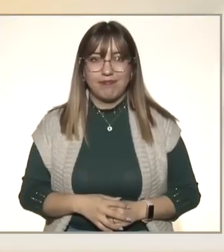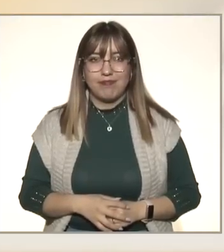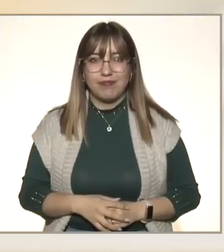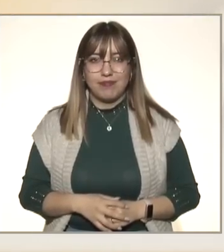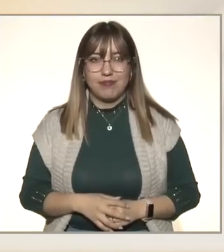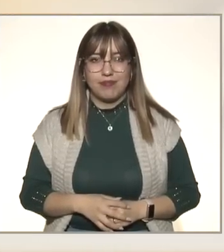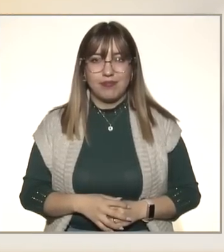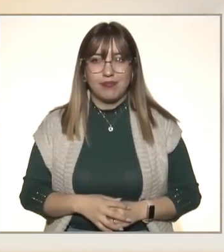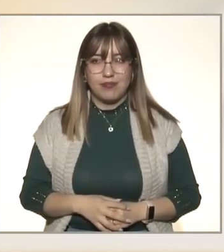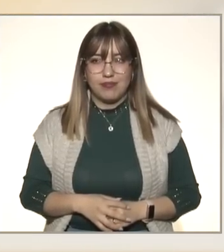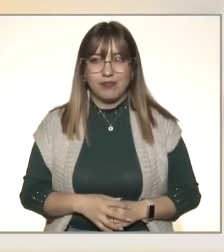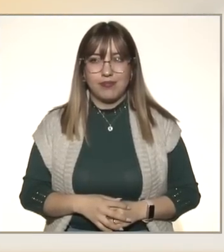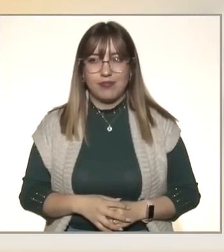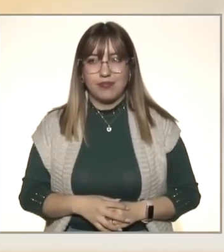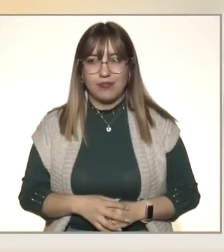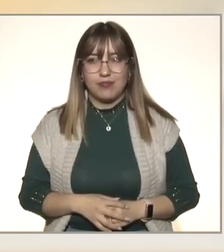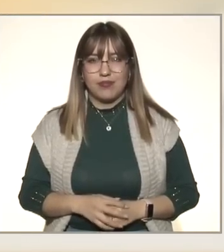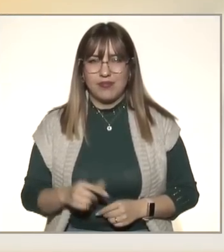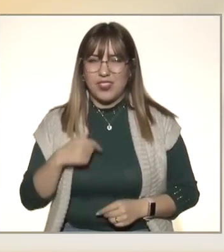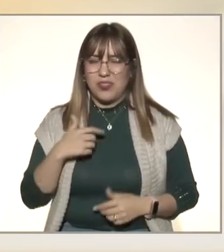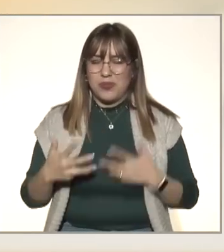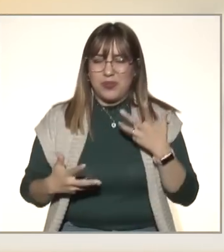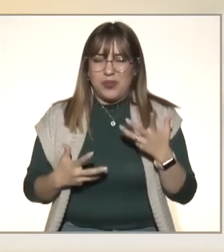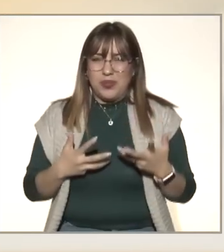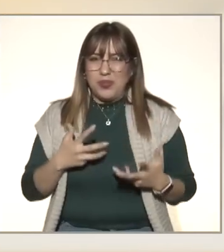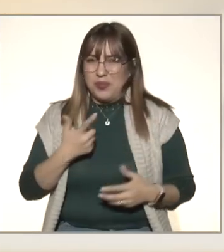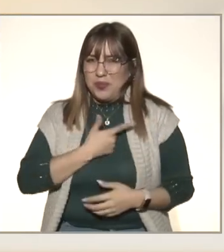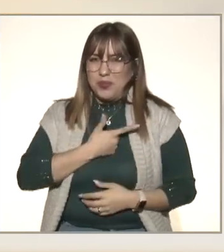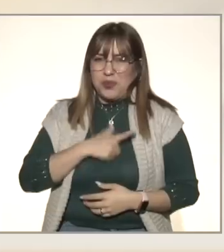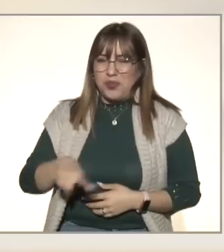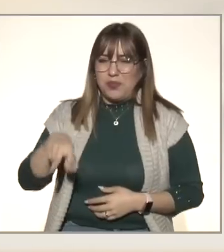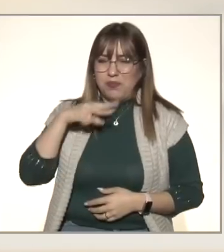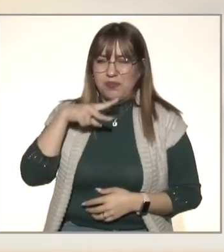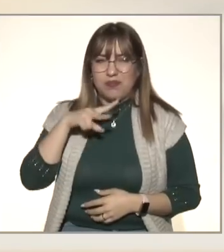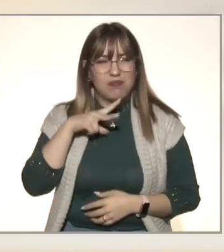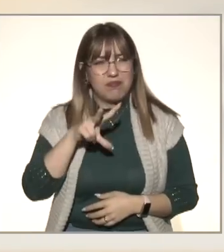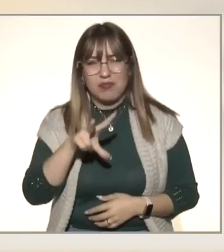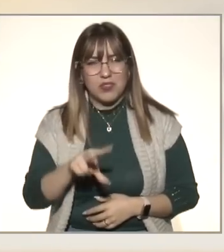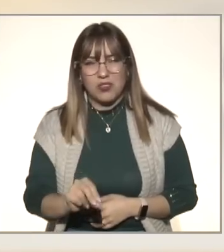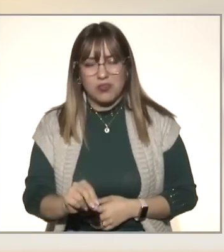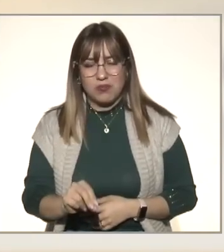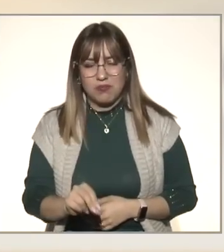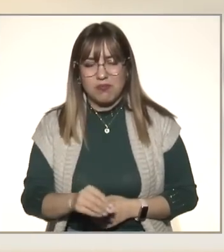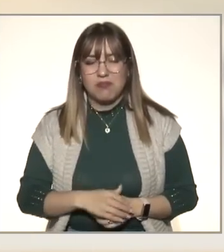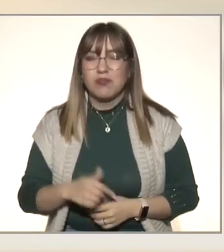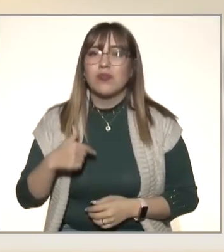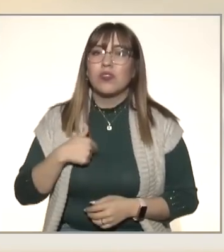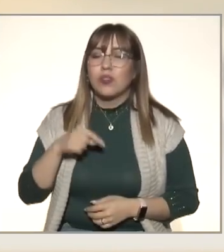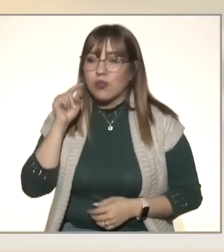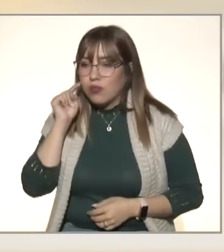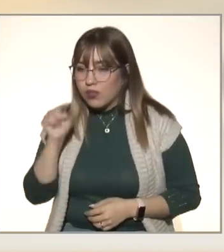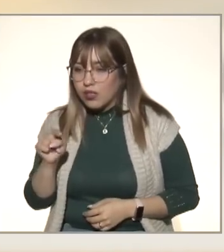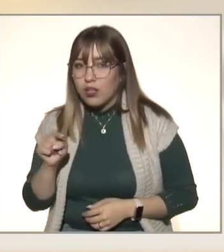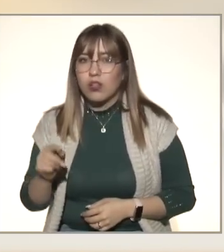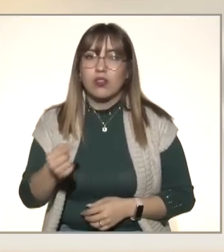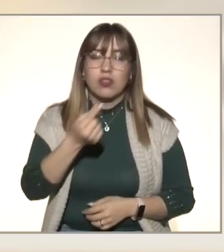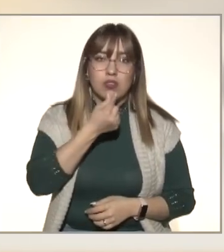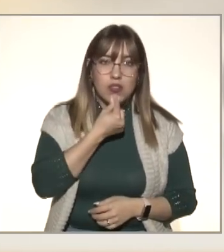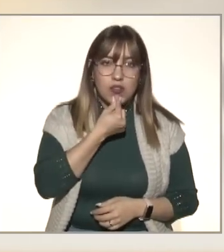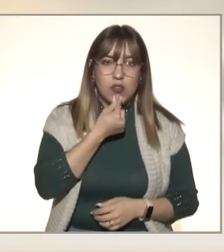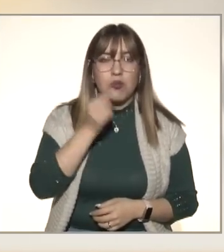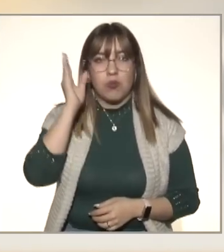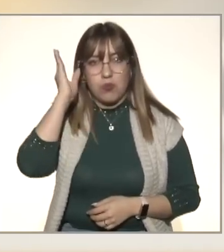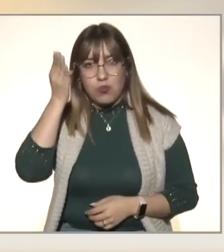No es verdad que me dé náuseas la Navidad. Me conmueve la madre, el niño, la mula y el